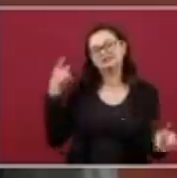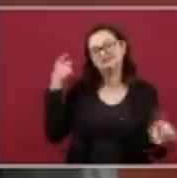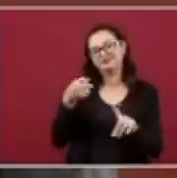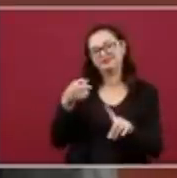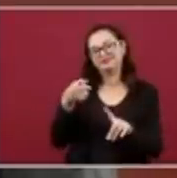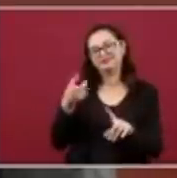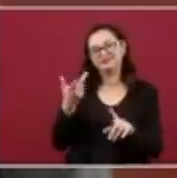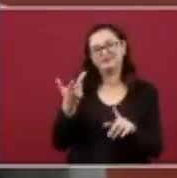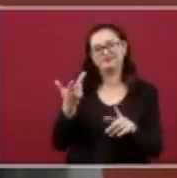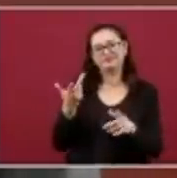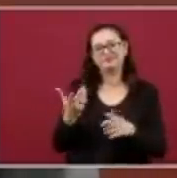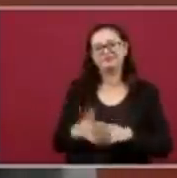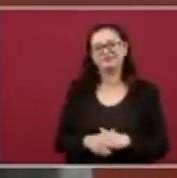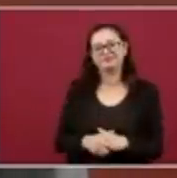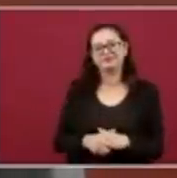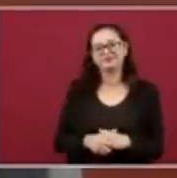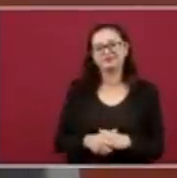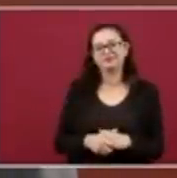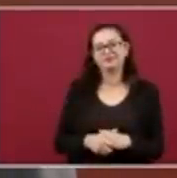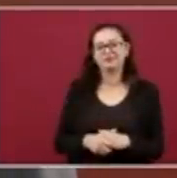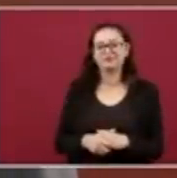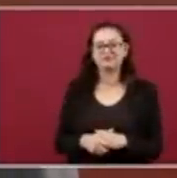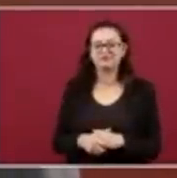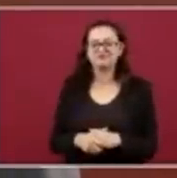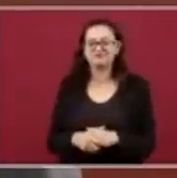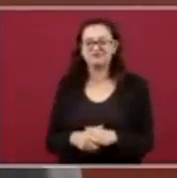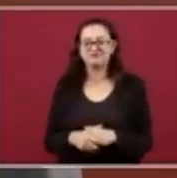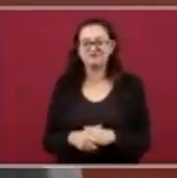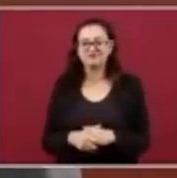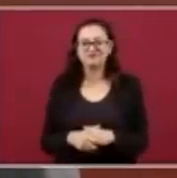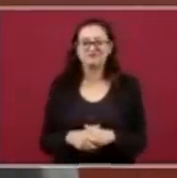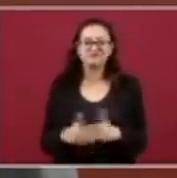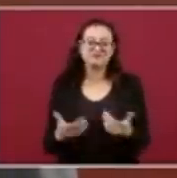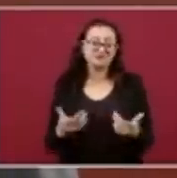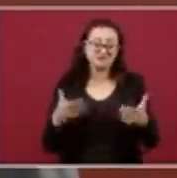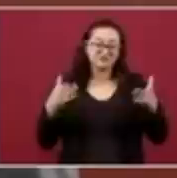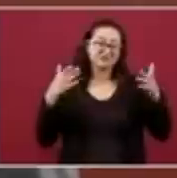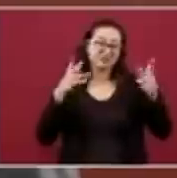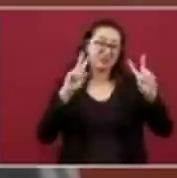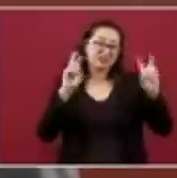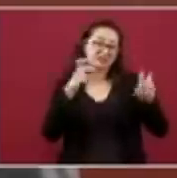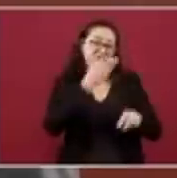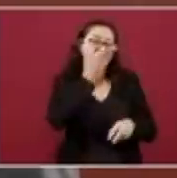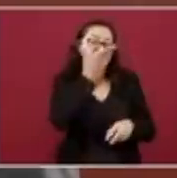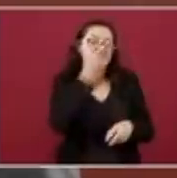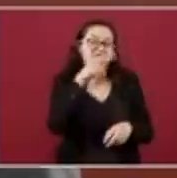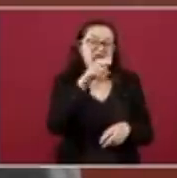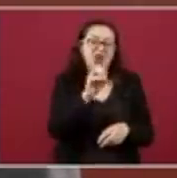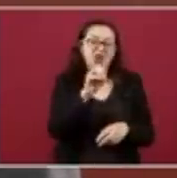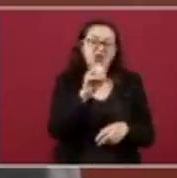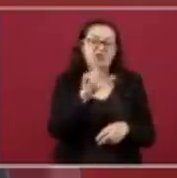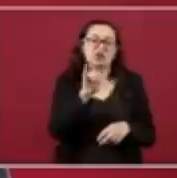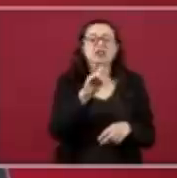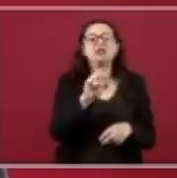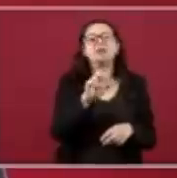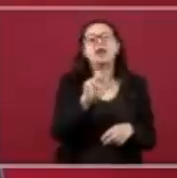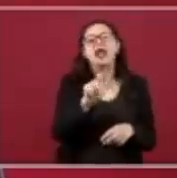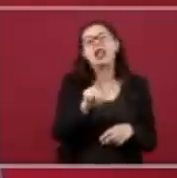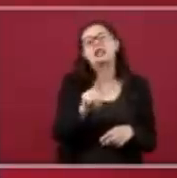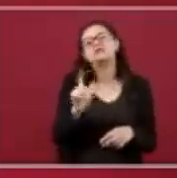en el marco de la jeringonza neoliberal, había opacidad.